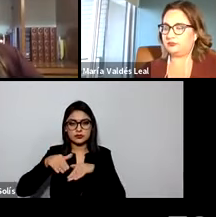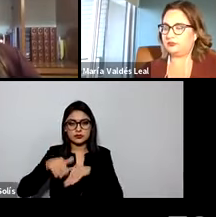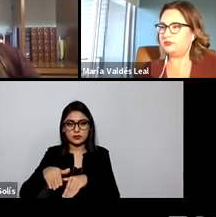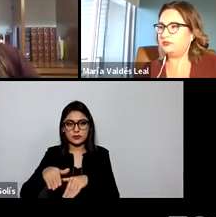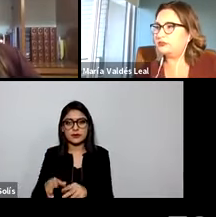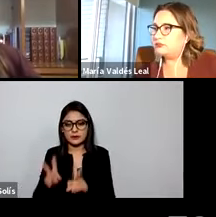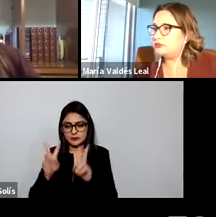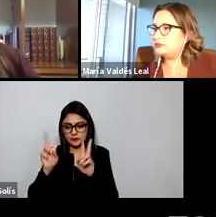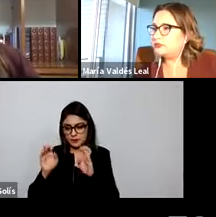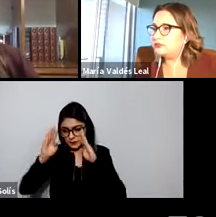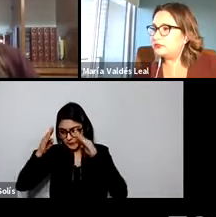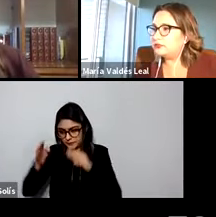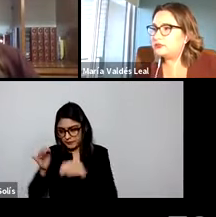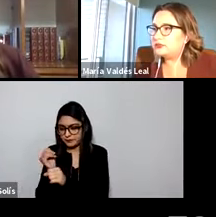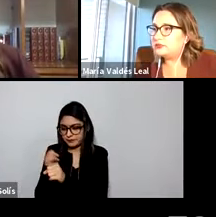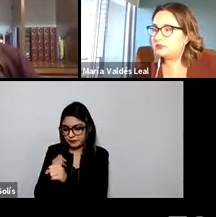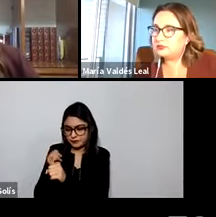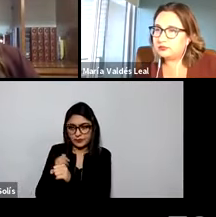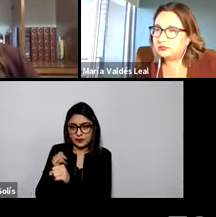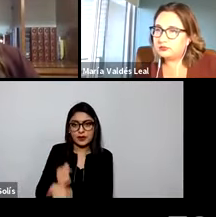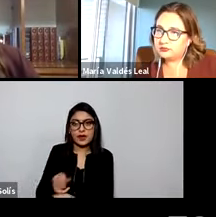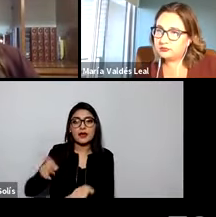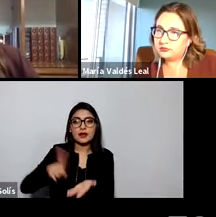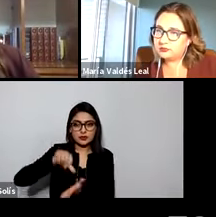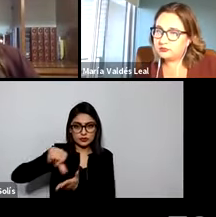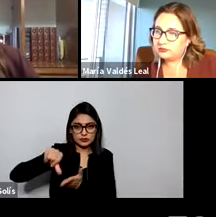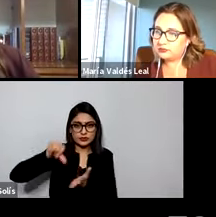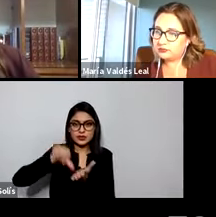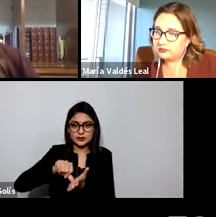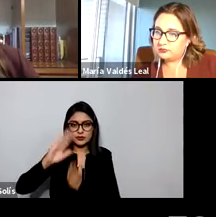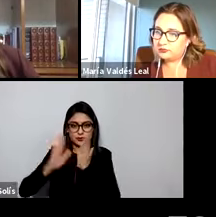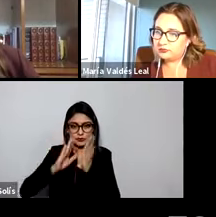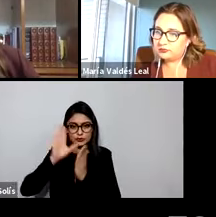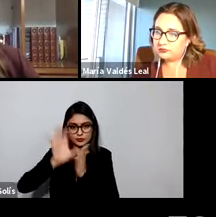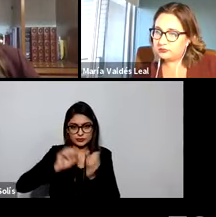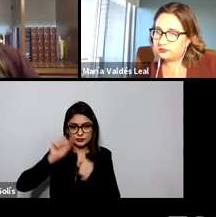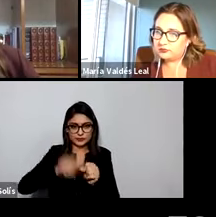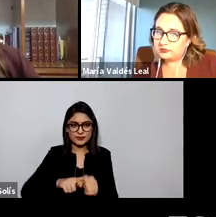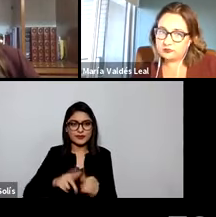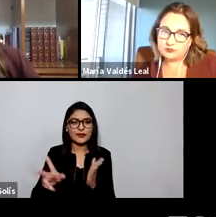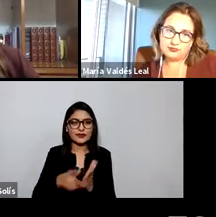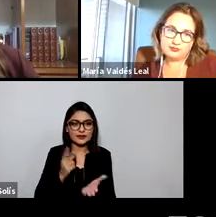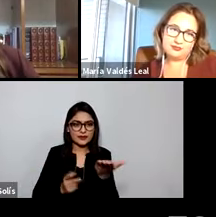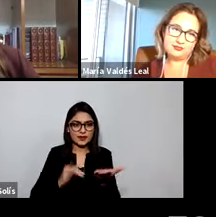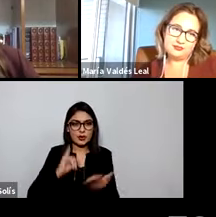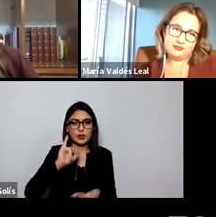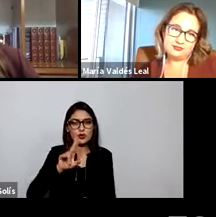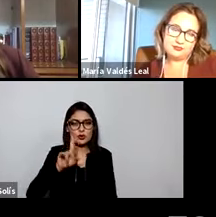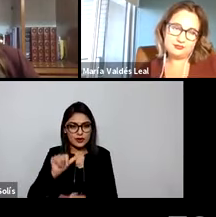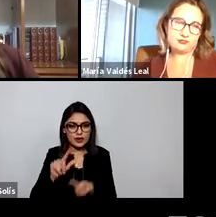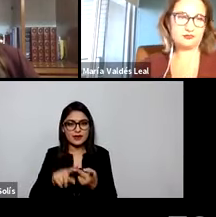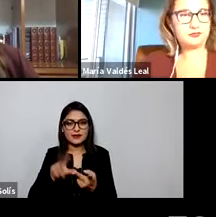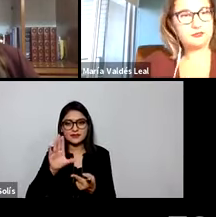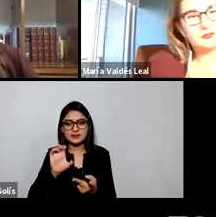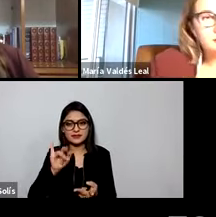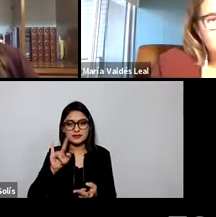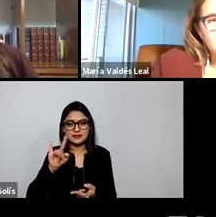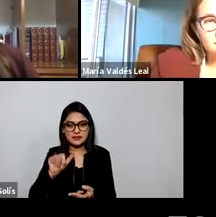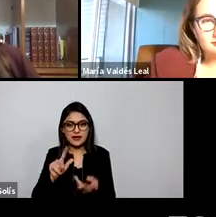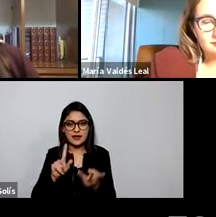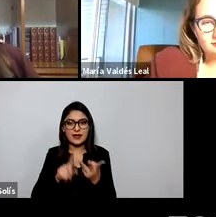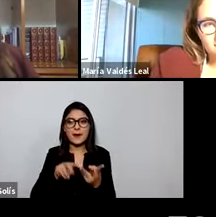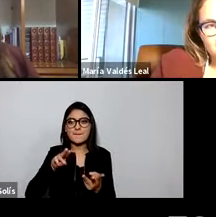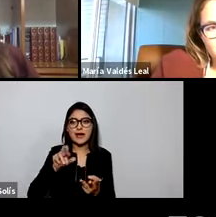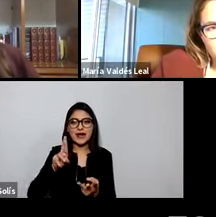de Estudios Constitucionales. Nuevamente, Cecilia, Julia, María, muchísimas gracias por estar con nosotros y muchas